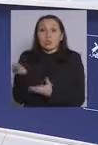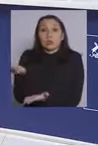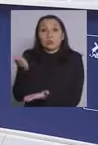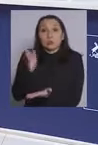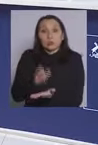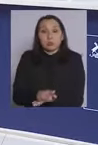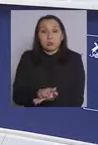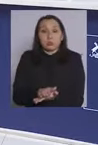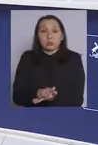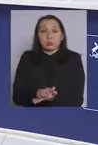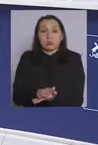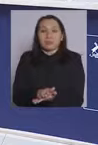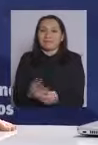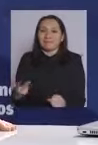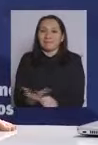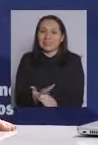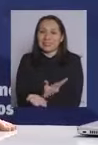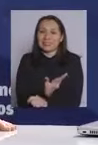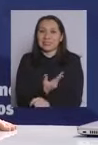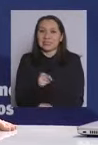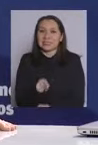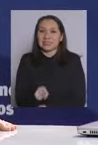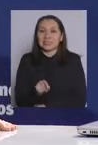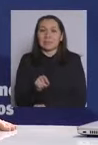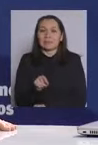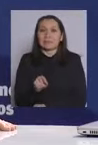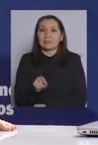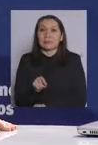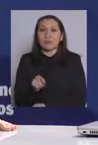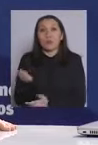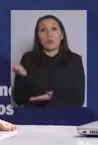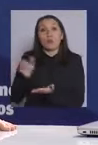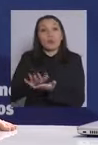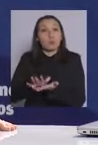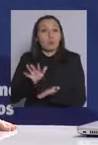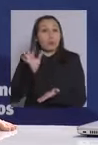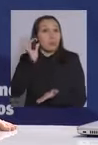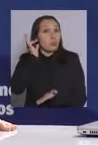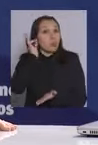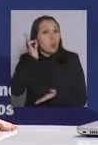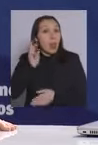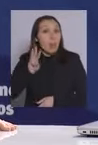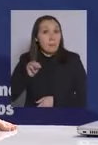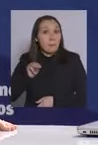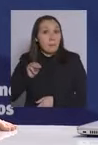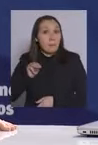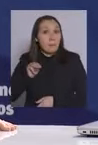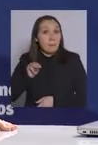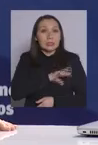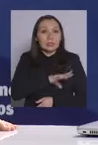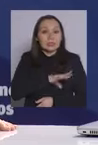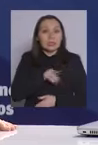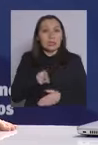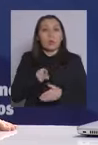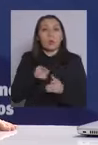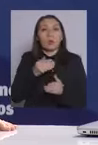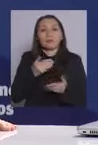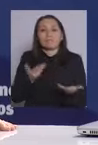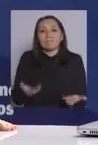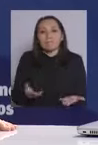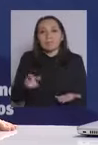fallecimiento. Desgraciadamente, el fallecimiento de una madre en Chile, de